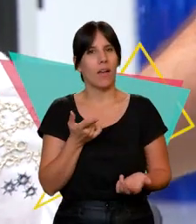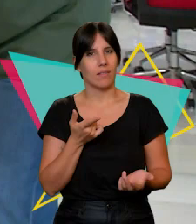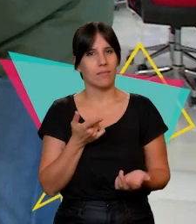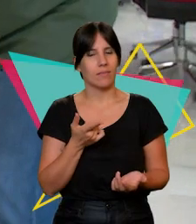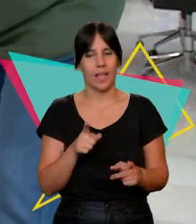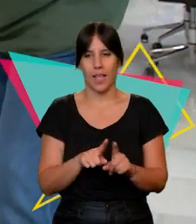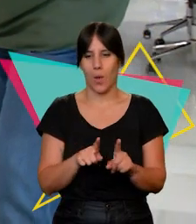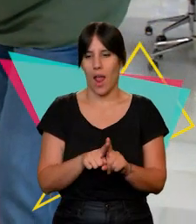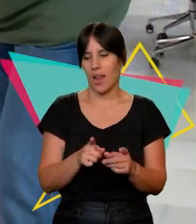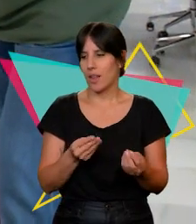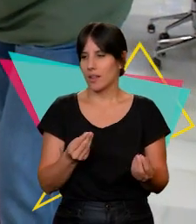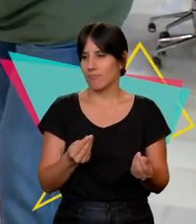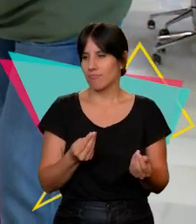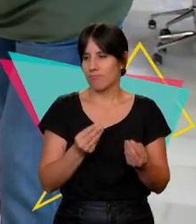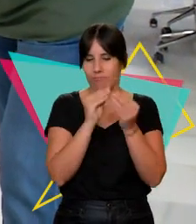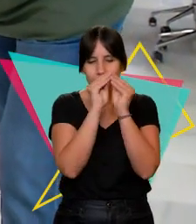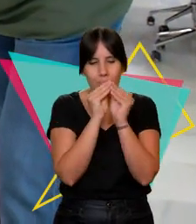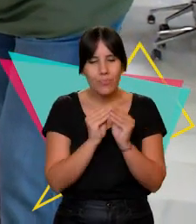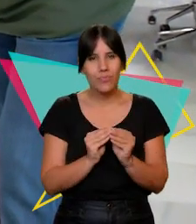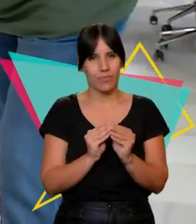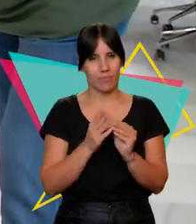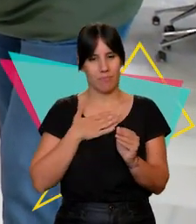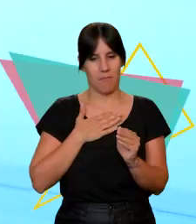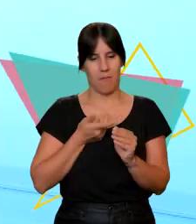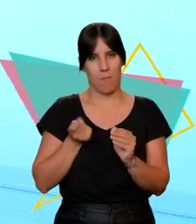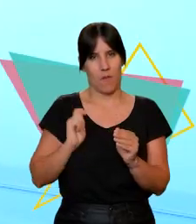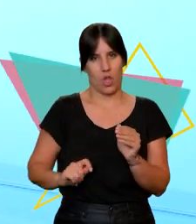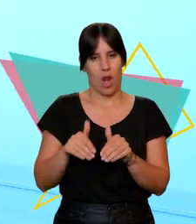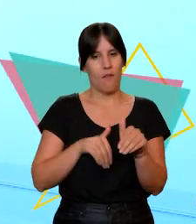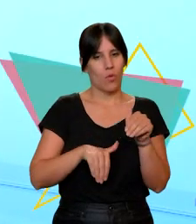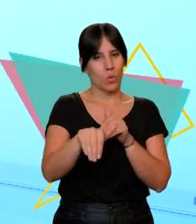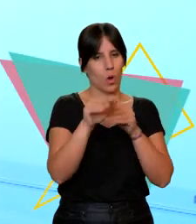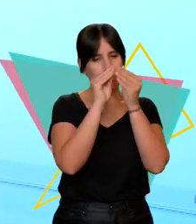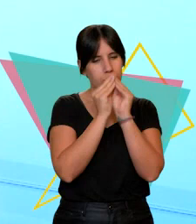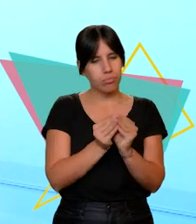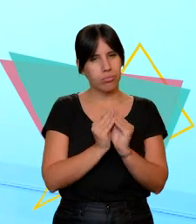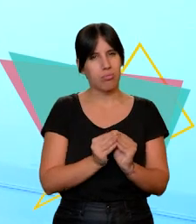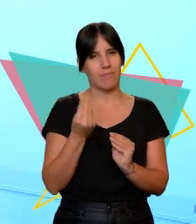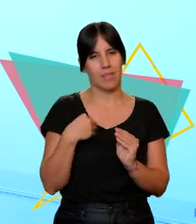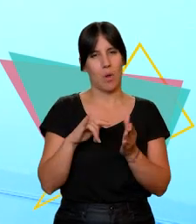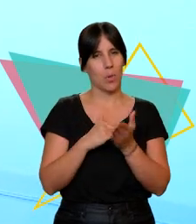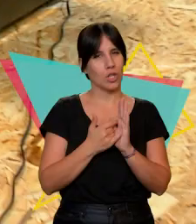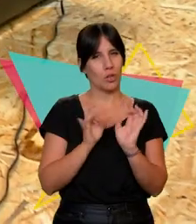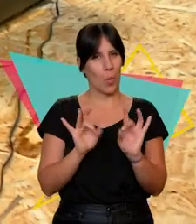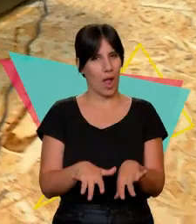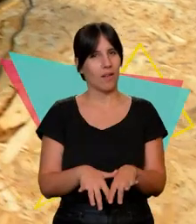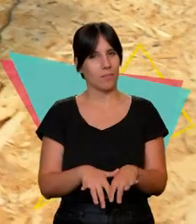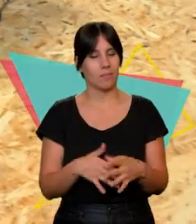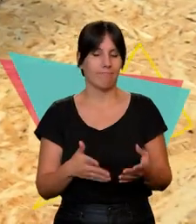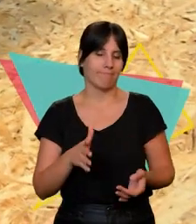poder llevar, el desarrollar mi futuro profesional desarrollando este tipo de proyectos.